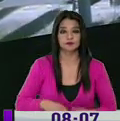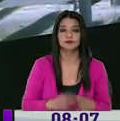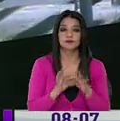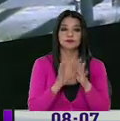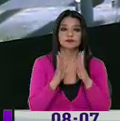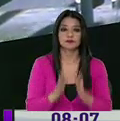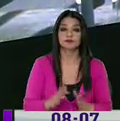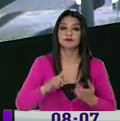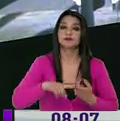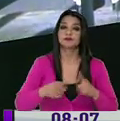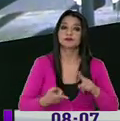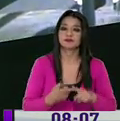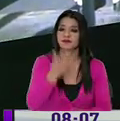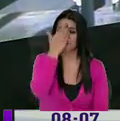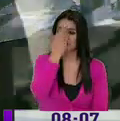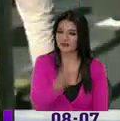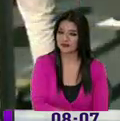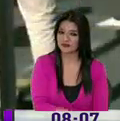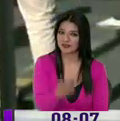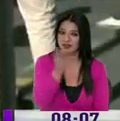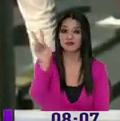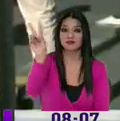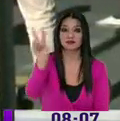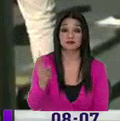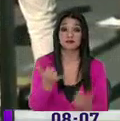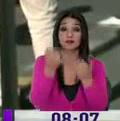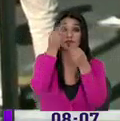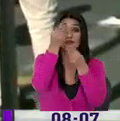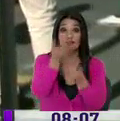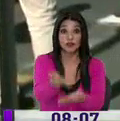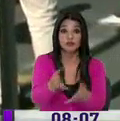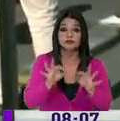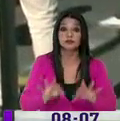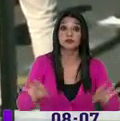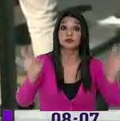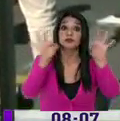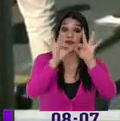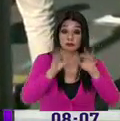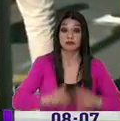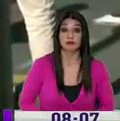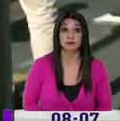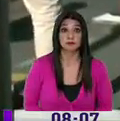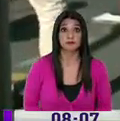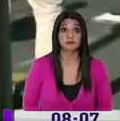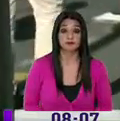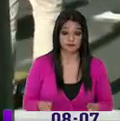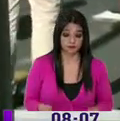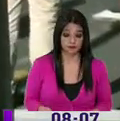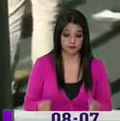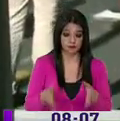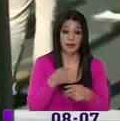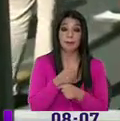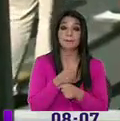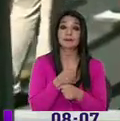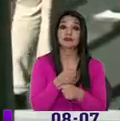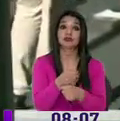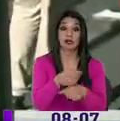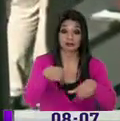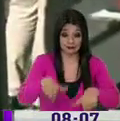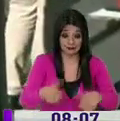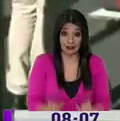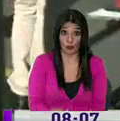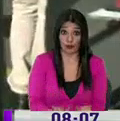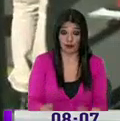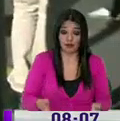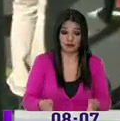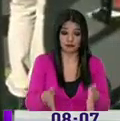Roberto, amigos, que tengan un lindo día viernes. Así es, hoy la información es muy importante, ya que un tramo de la avenida Amazonas, donde estamos ubicados entre